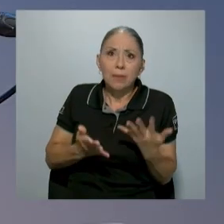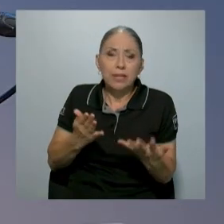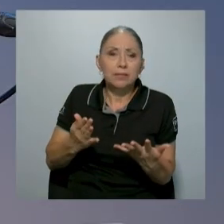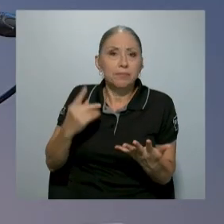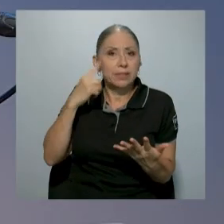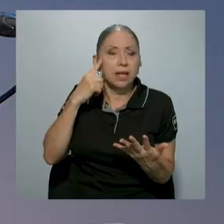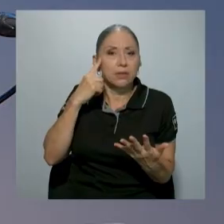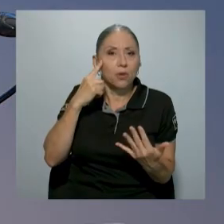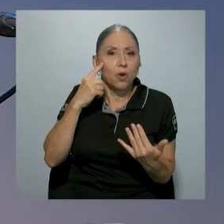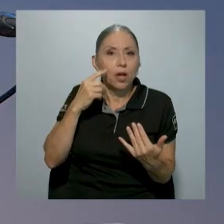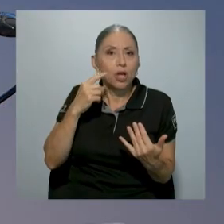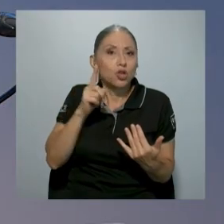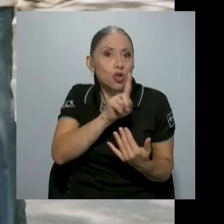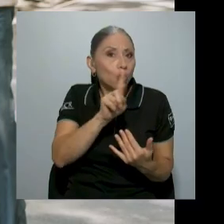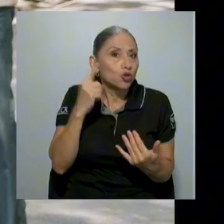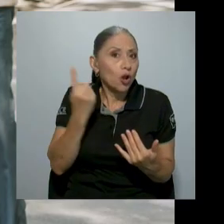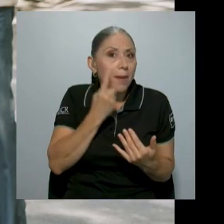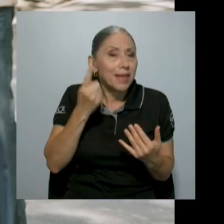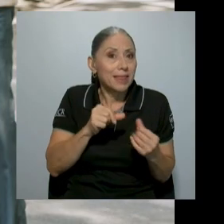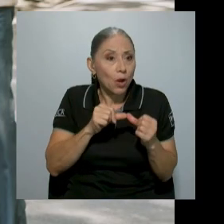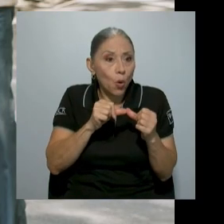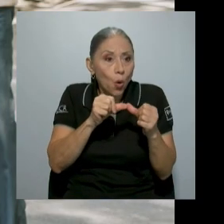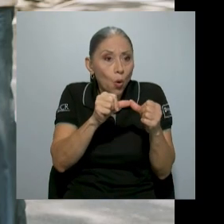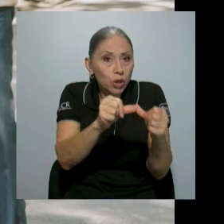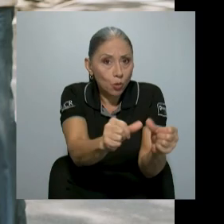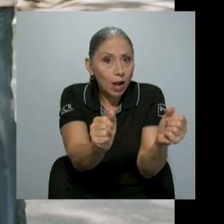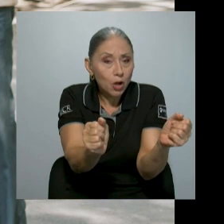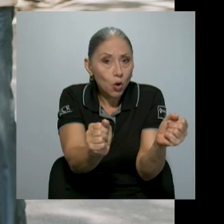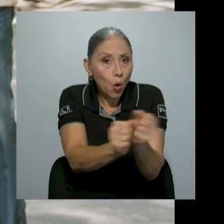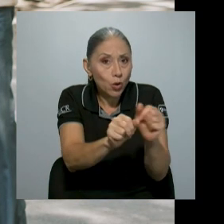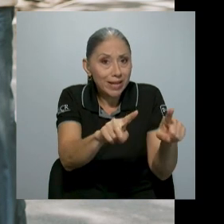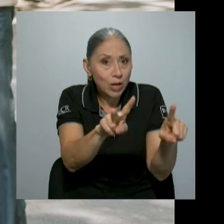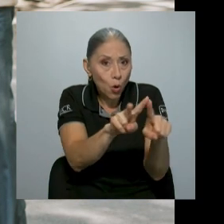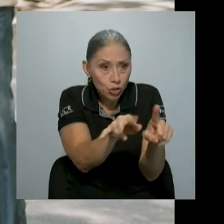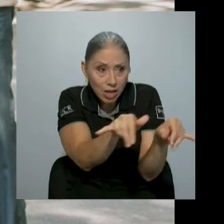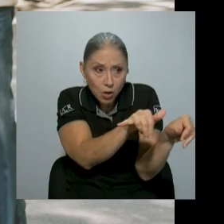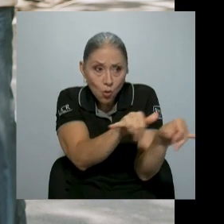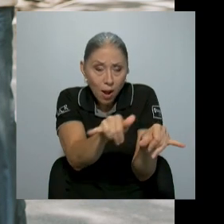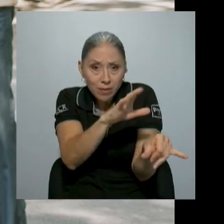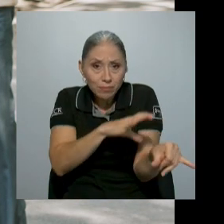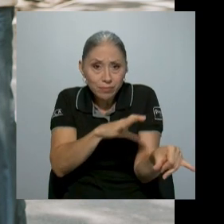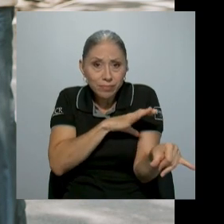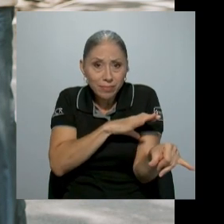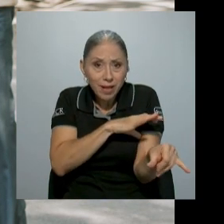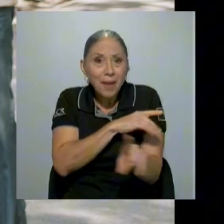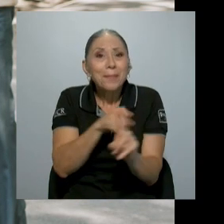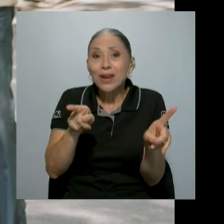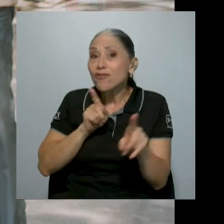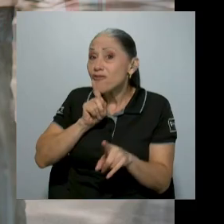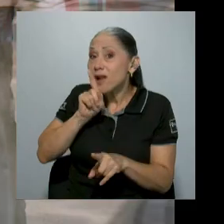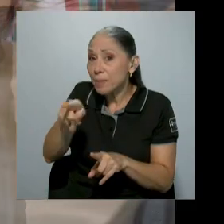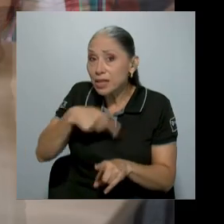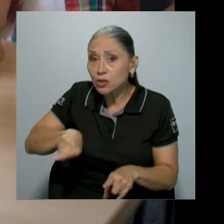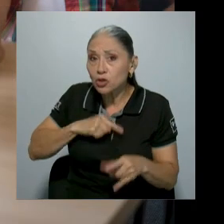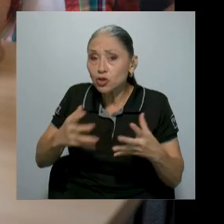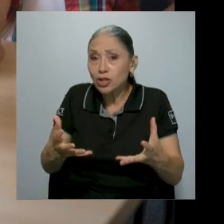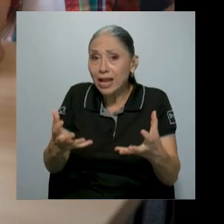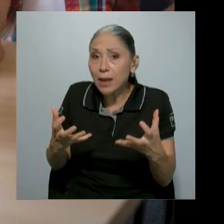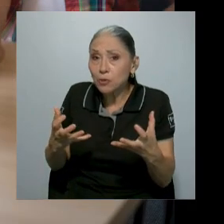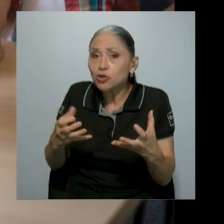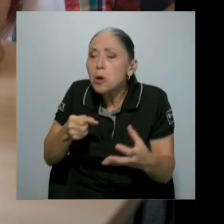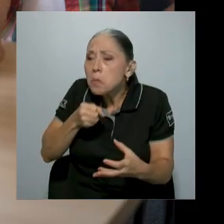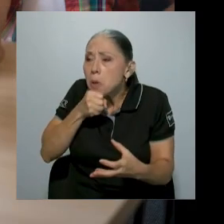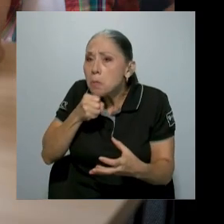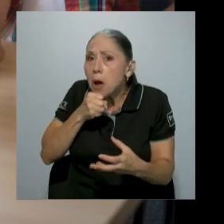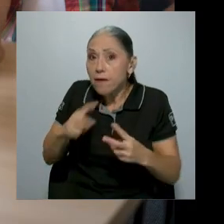país a la península, es si realmente queremos llegar a una edad longeva viviendo bien, que es diferente llegar